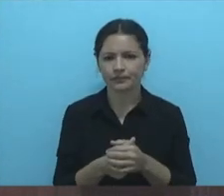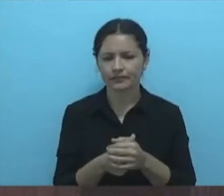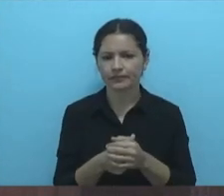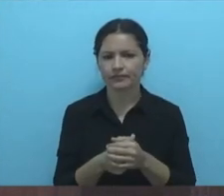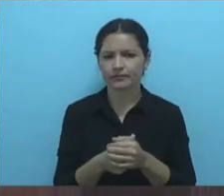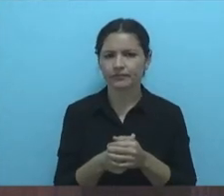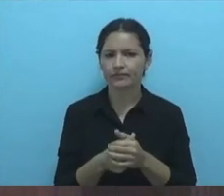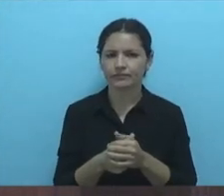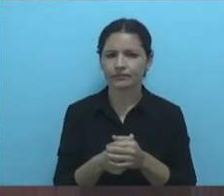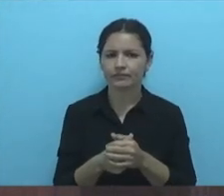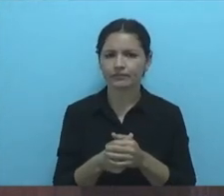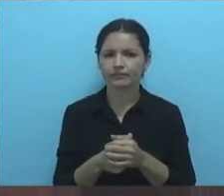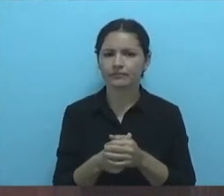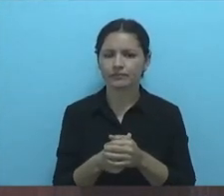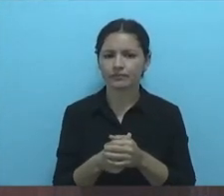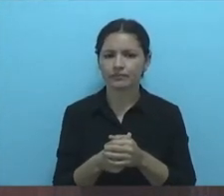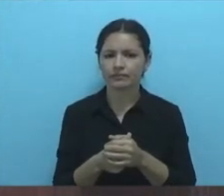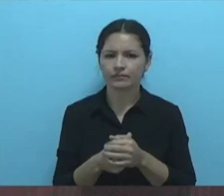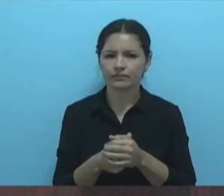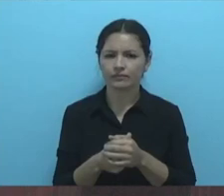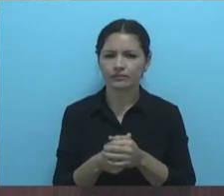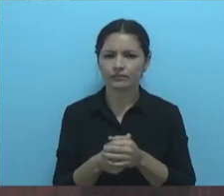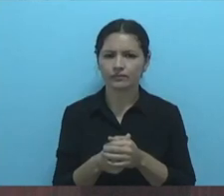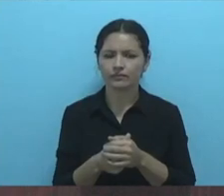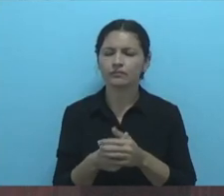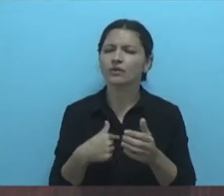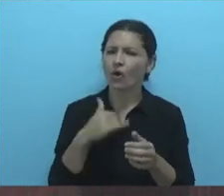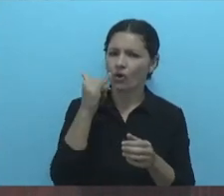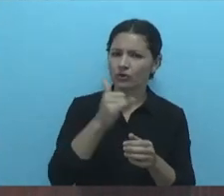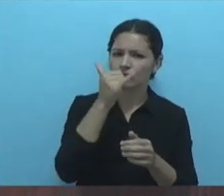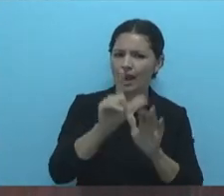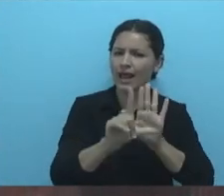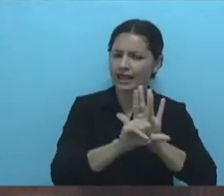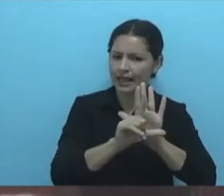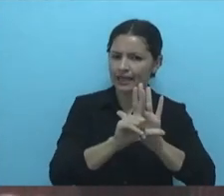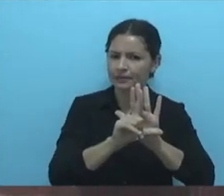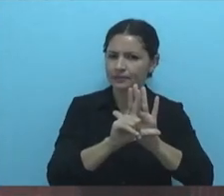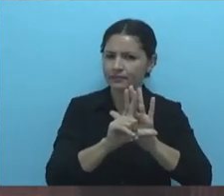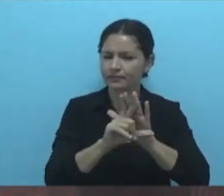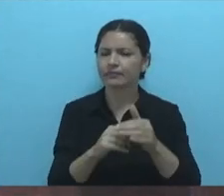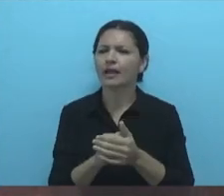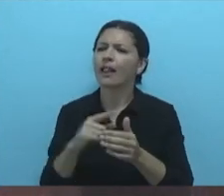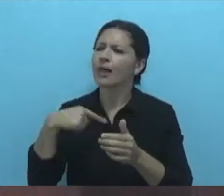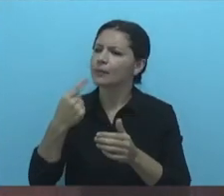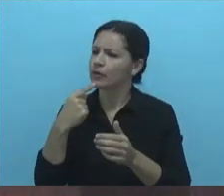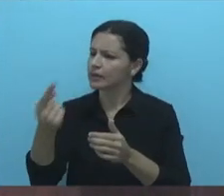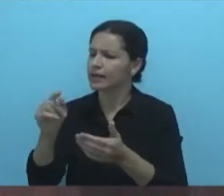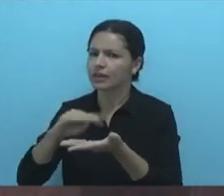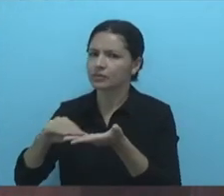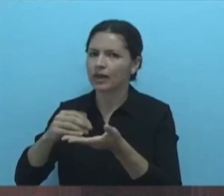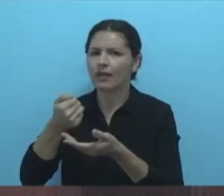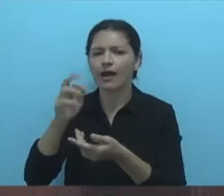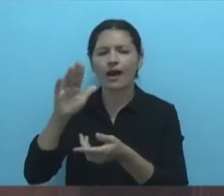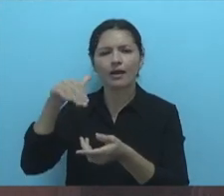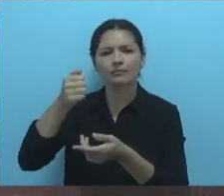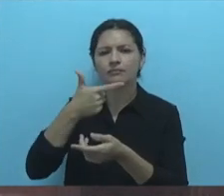cosas que me parecen importantes respecto a la ley y después Quisiera hacer algunas aclaraciones respecto del posicionamiento pre de la diputada armas velabby la verdad que